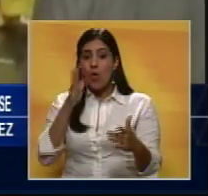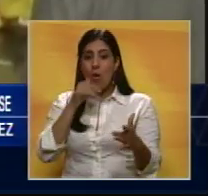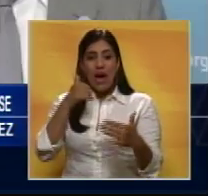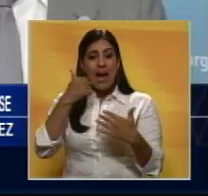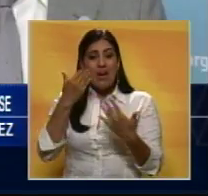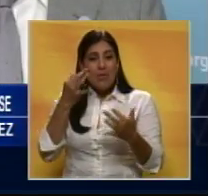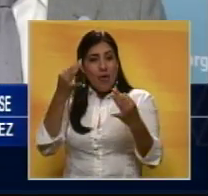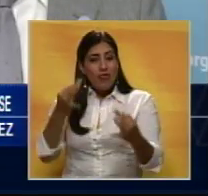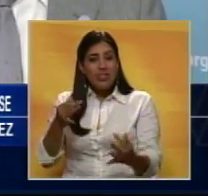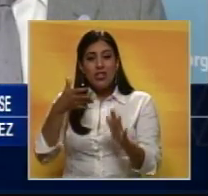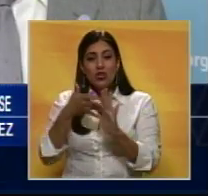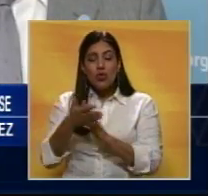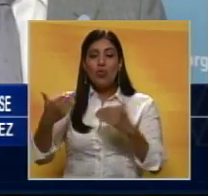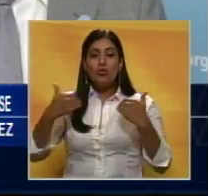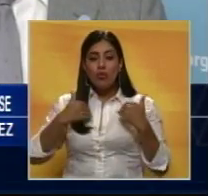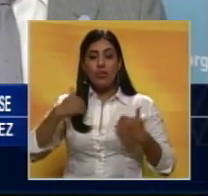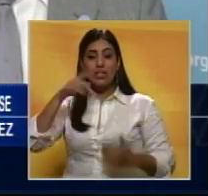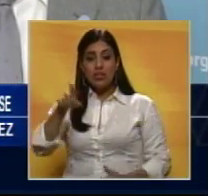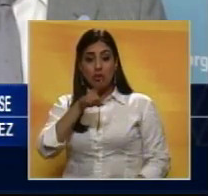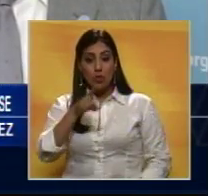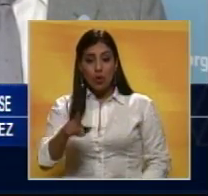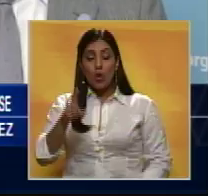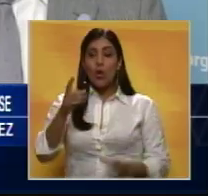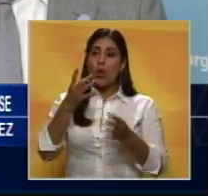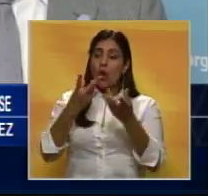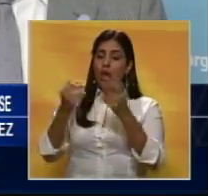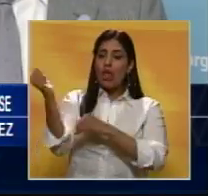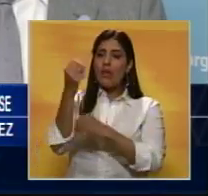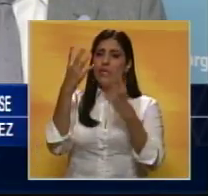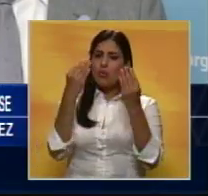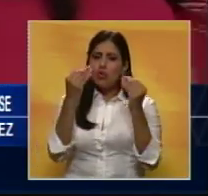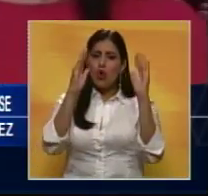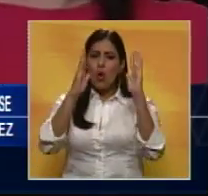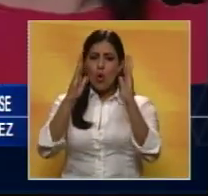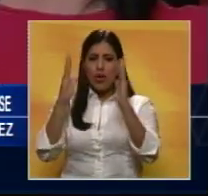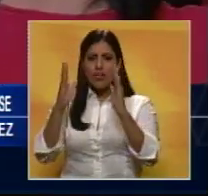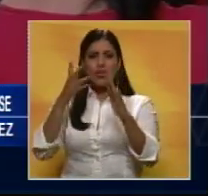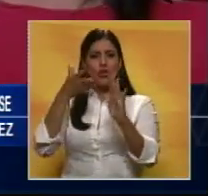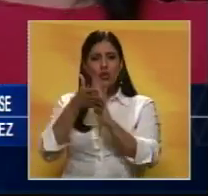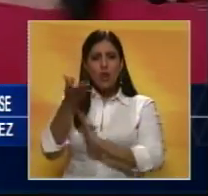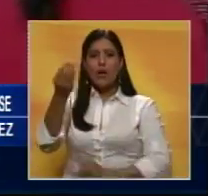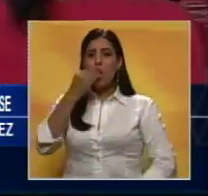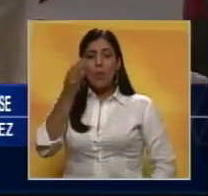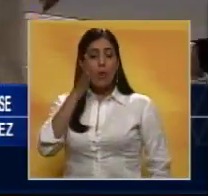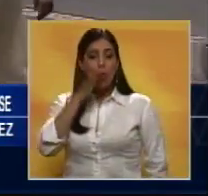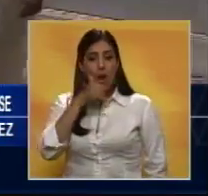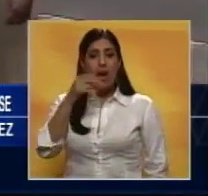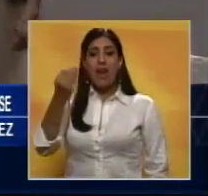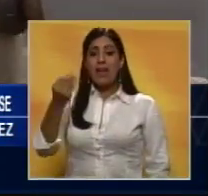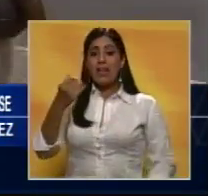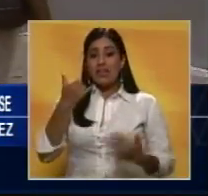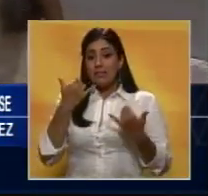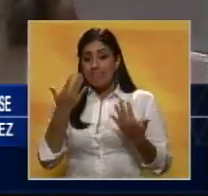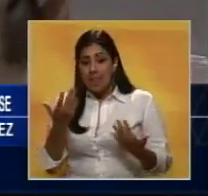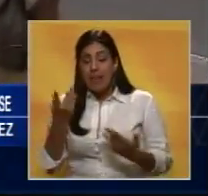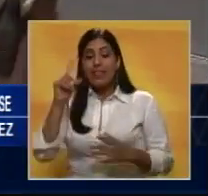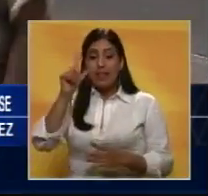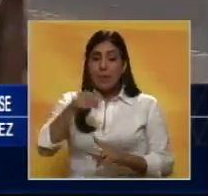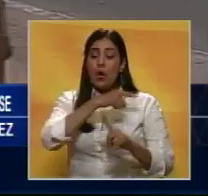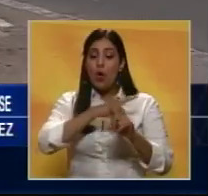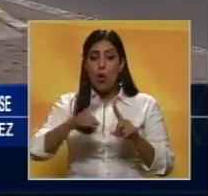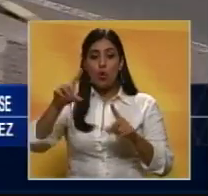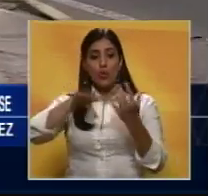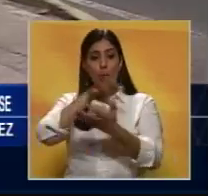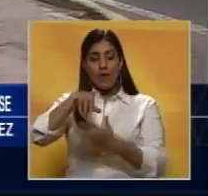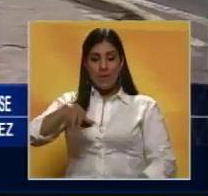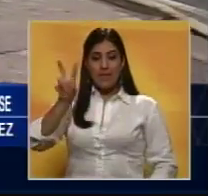se tienen datos recientes suficientes o hay discrepancias entre organizaciones sobre el nivel de inseguridad alimentaria, así como son los